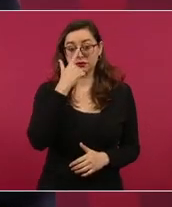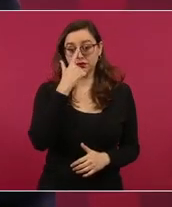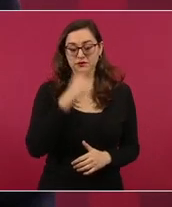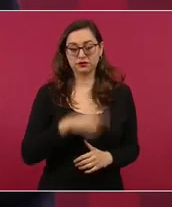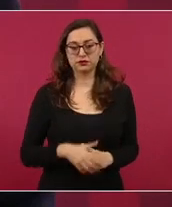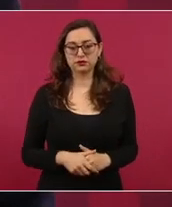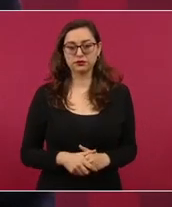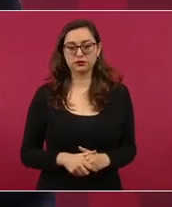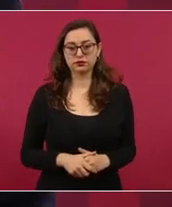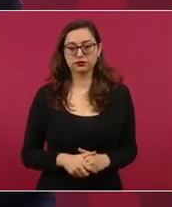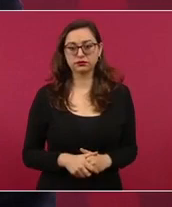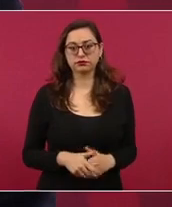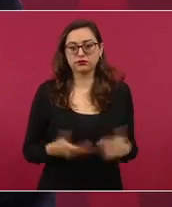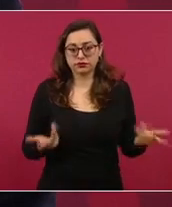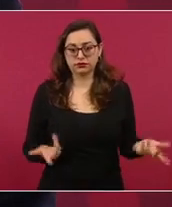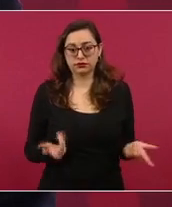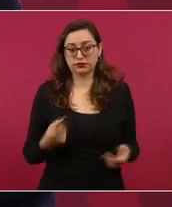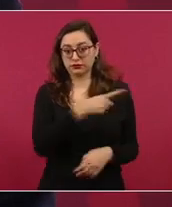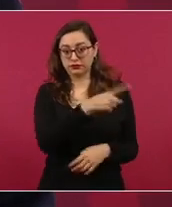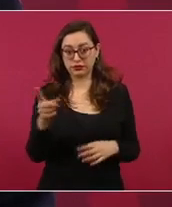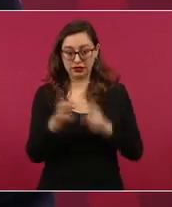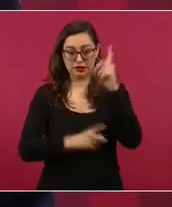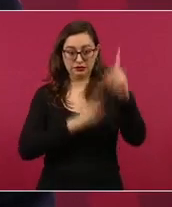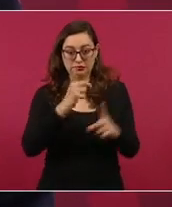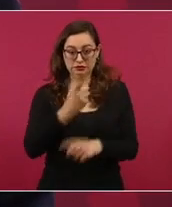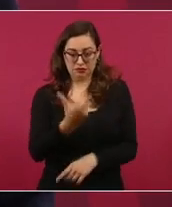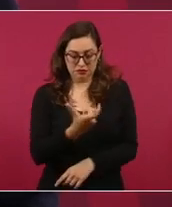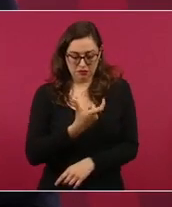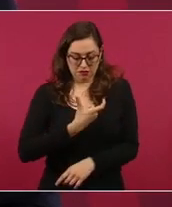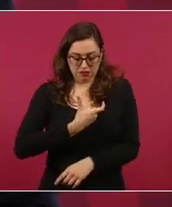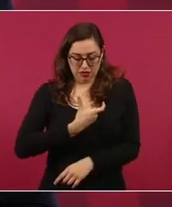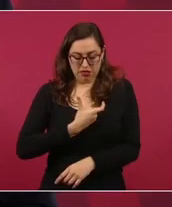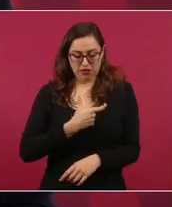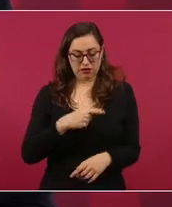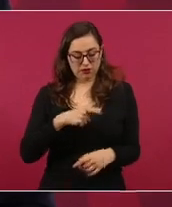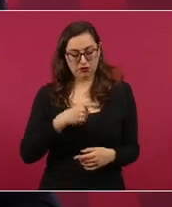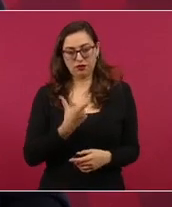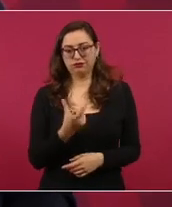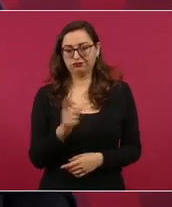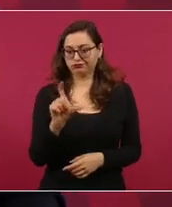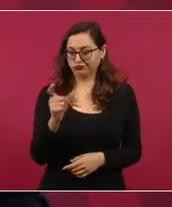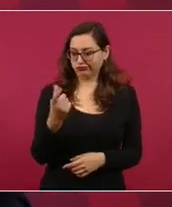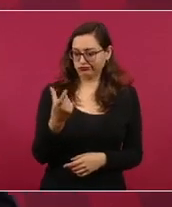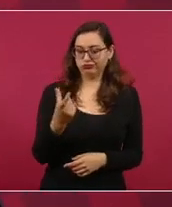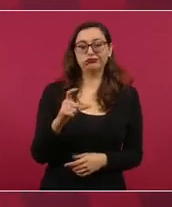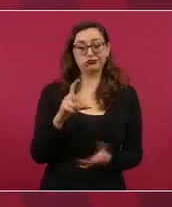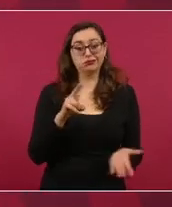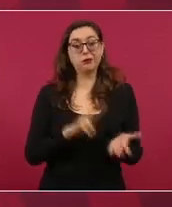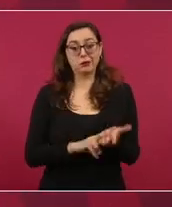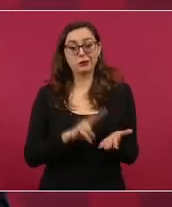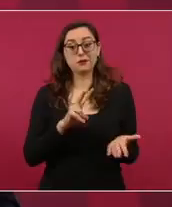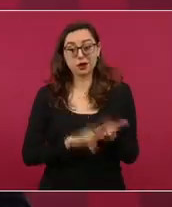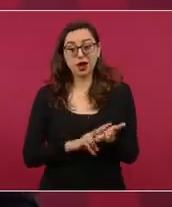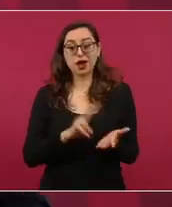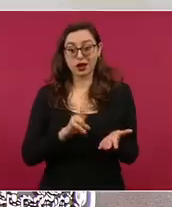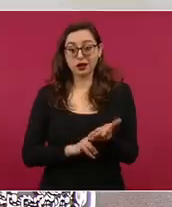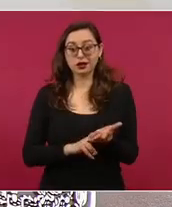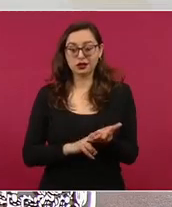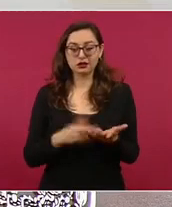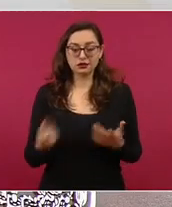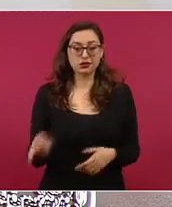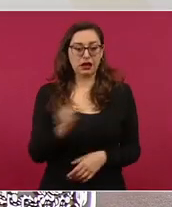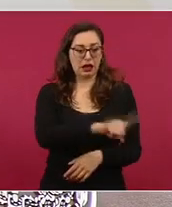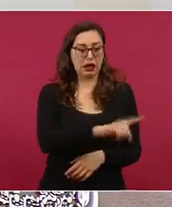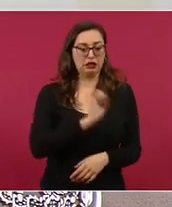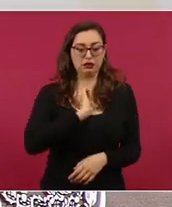el triunfo, la medalla, es también, aunque no se le entregue al